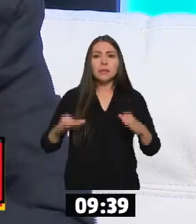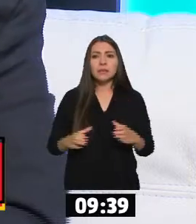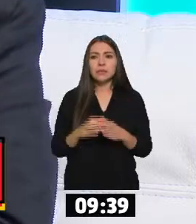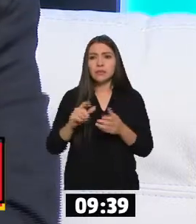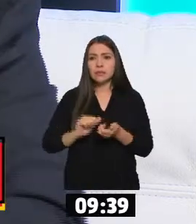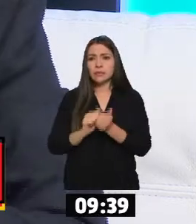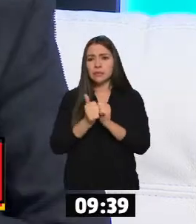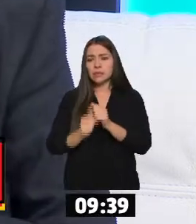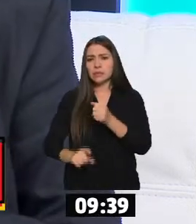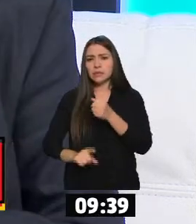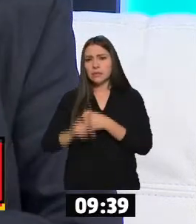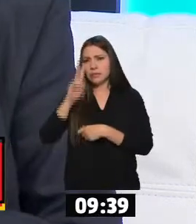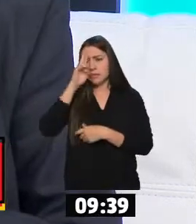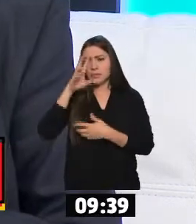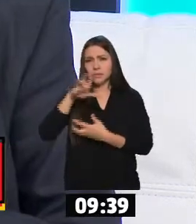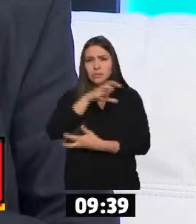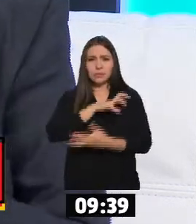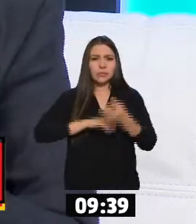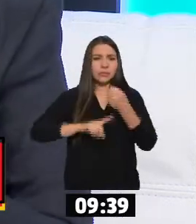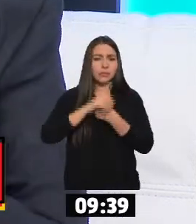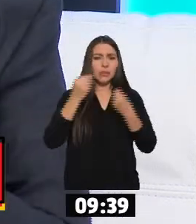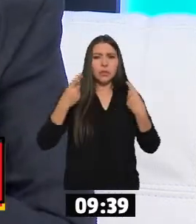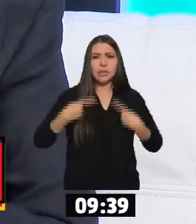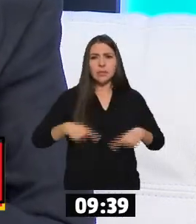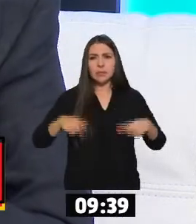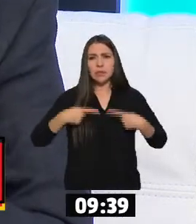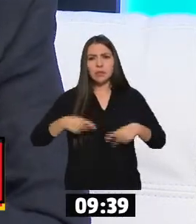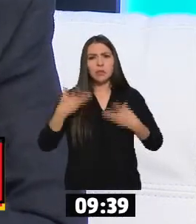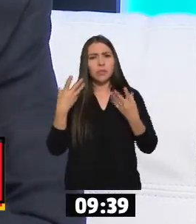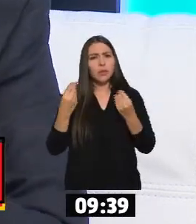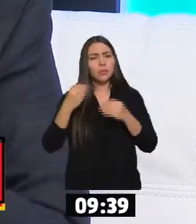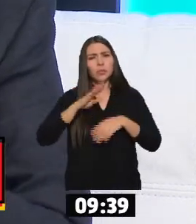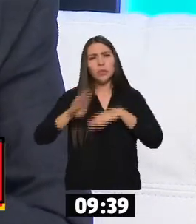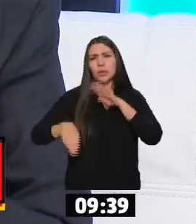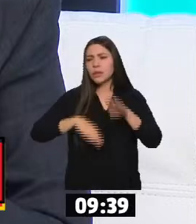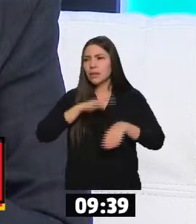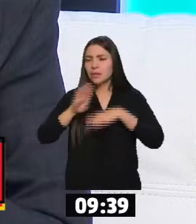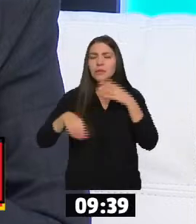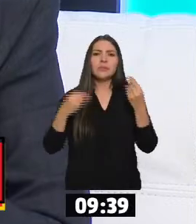catástrofe humanitaria de la que ya hemos hablado aquí, decenas de miles de muertos,